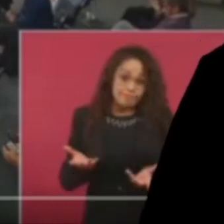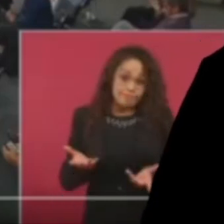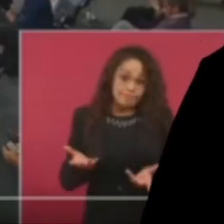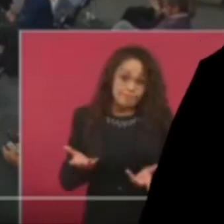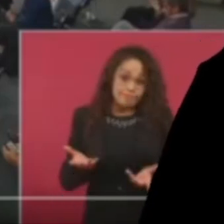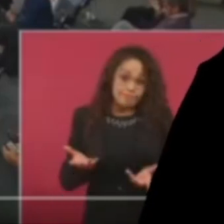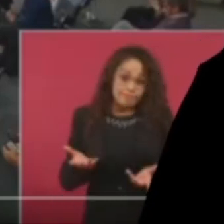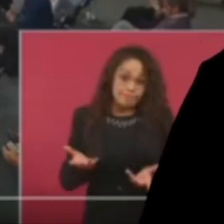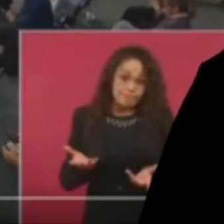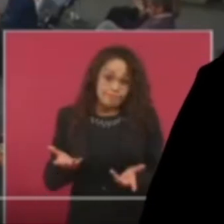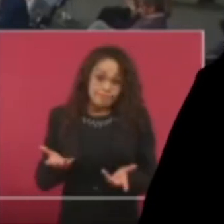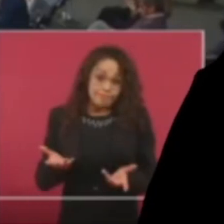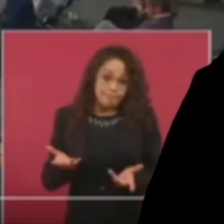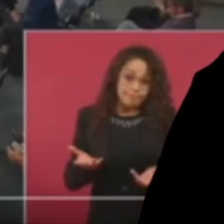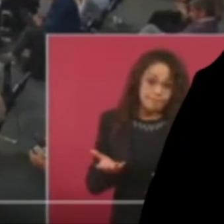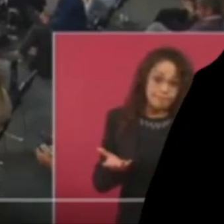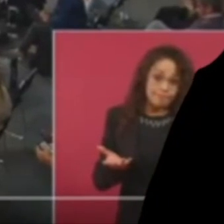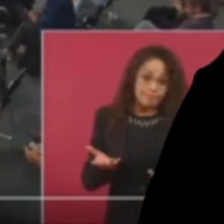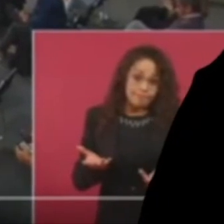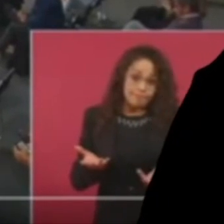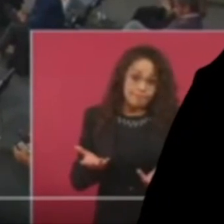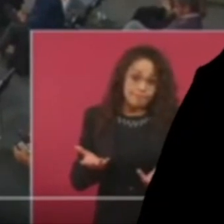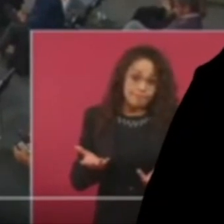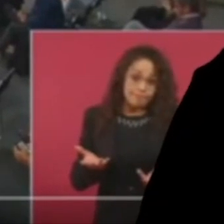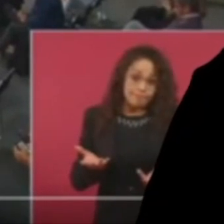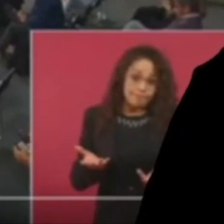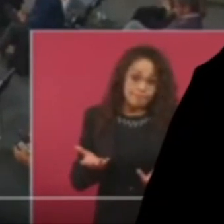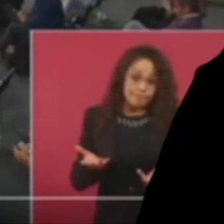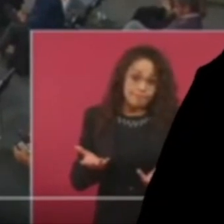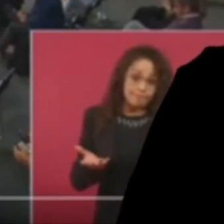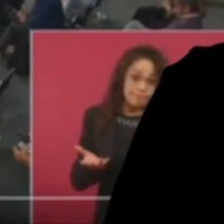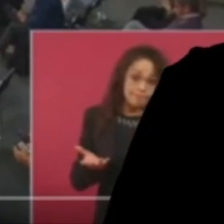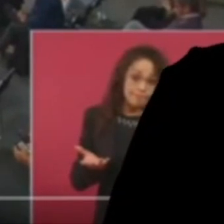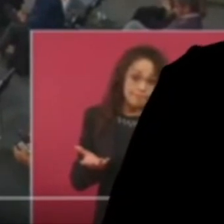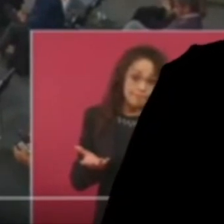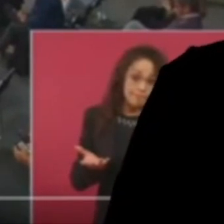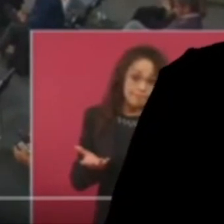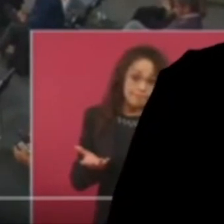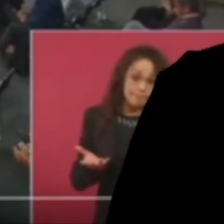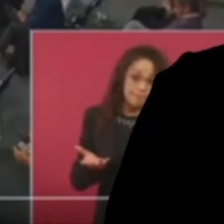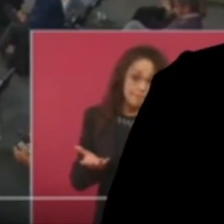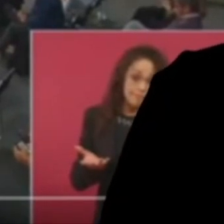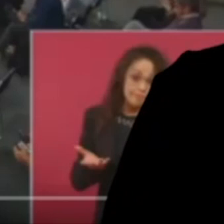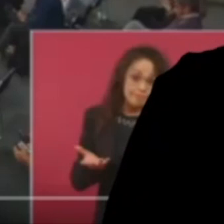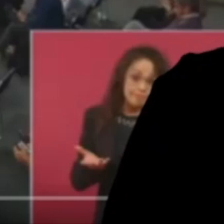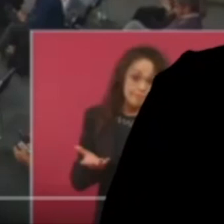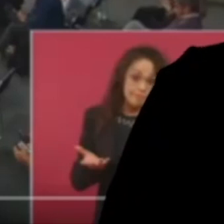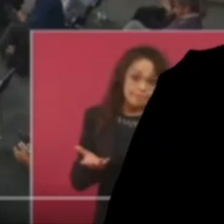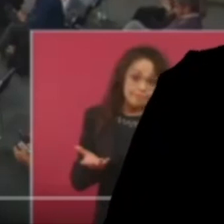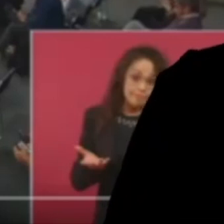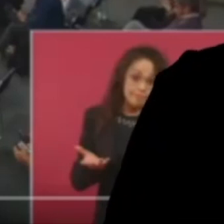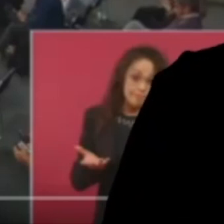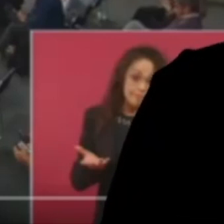gana Y todavía se atreve a decir que cualquier cosa que le pase o algo es culpa del presidente López Obrador o sea ahora